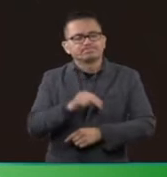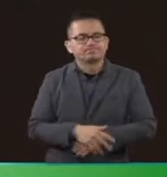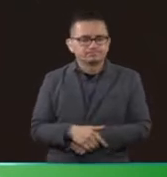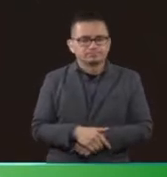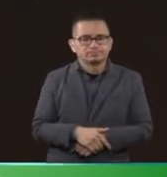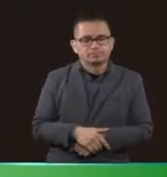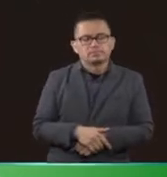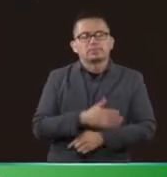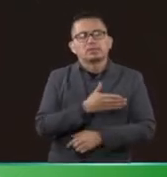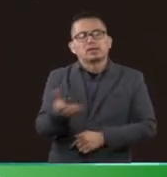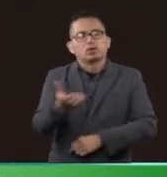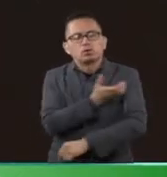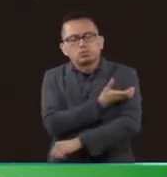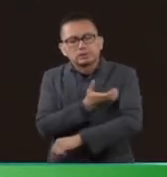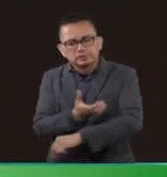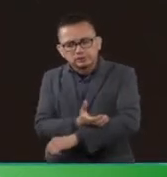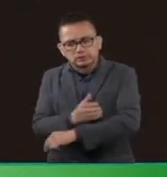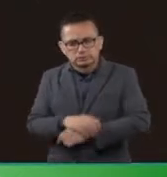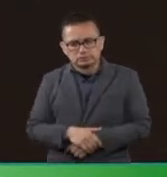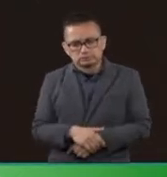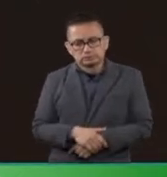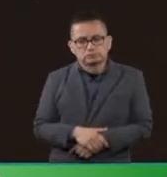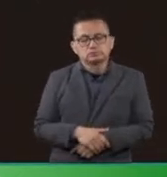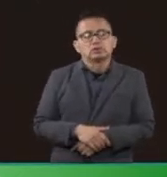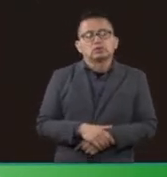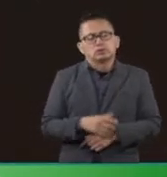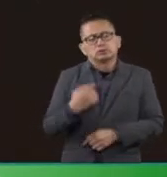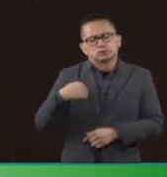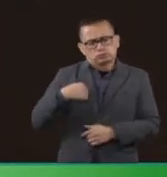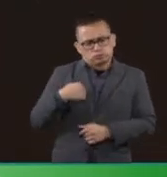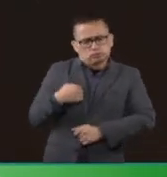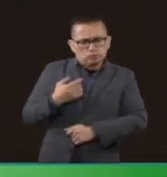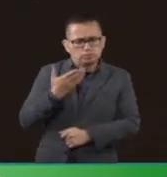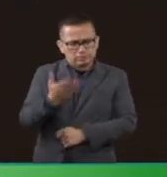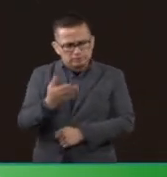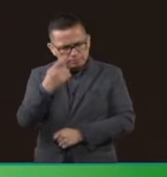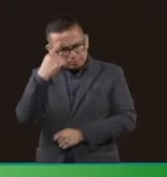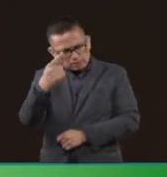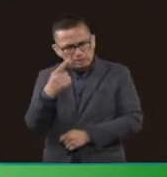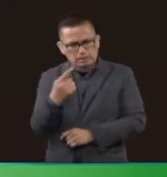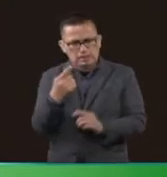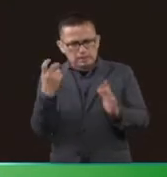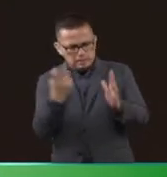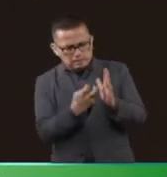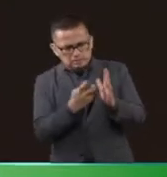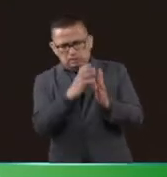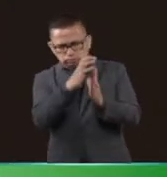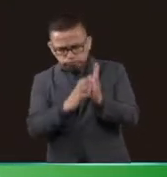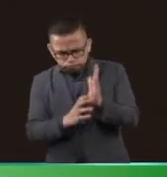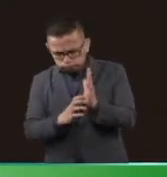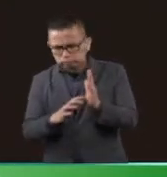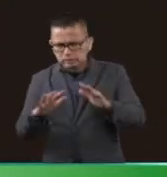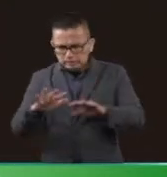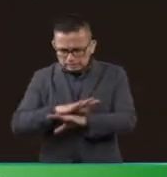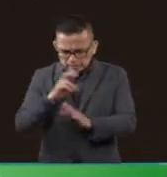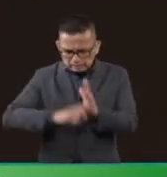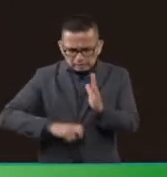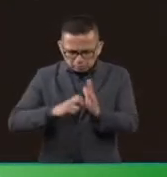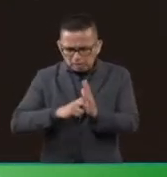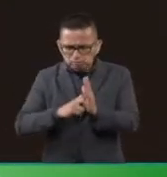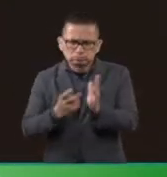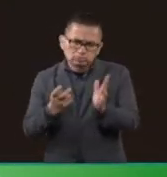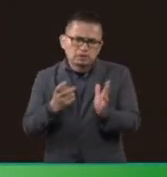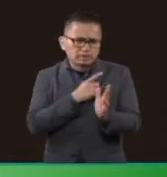y compañeros Los invito a que en su momento puedan apoyar esta reforma integral que requiere la